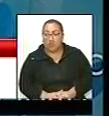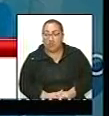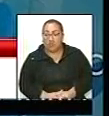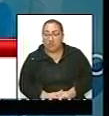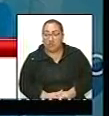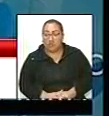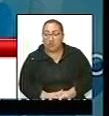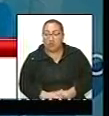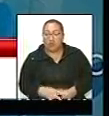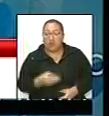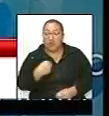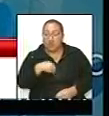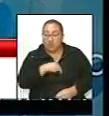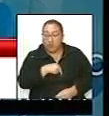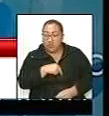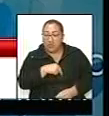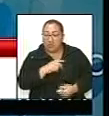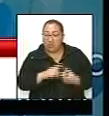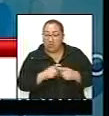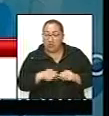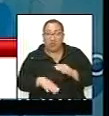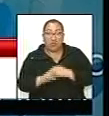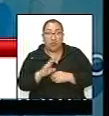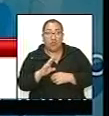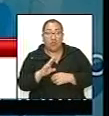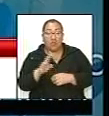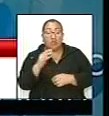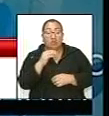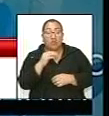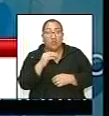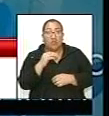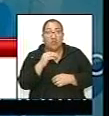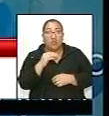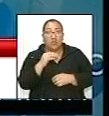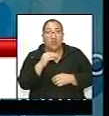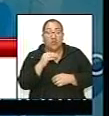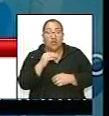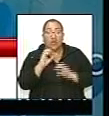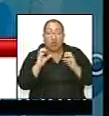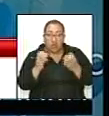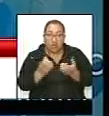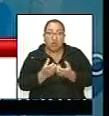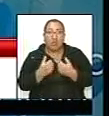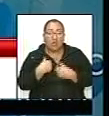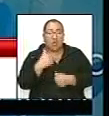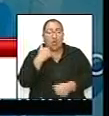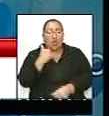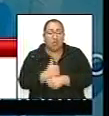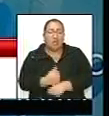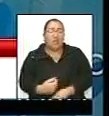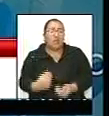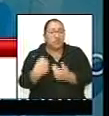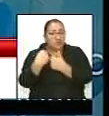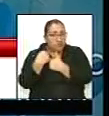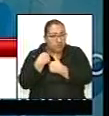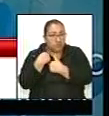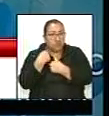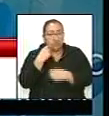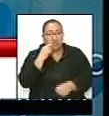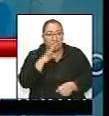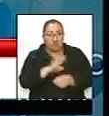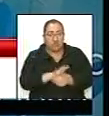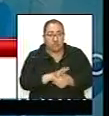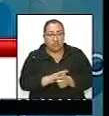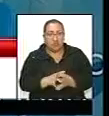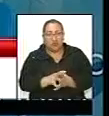Nosotros, desde el Poder Ejecutivo, tenemos la obligación, la responsabilidad, el